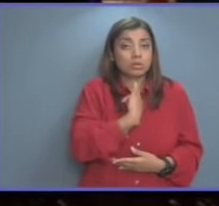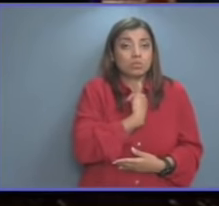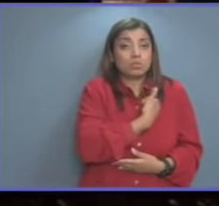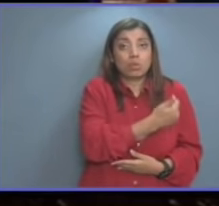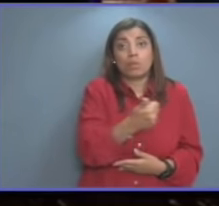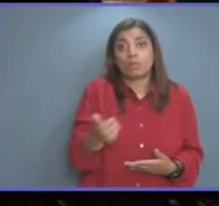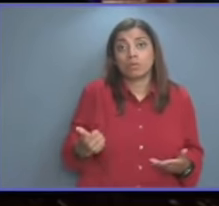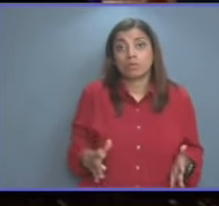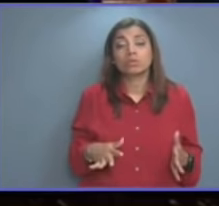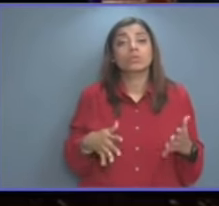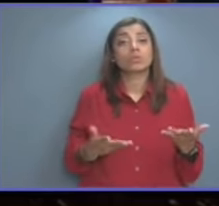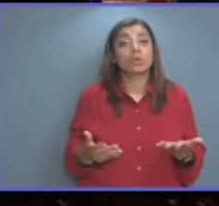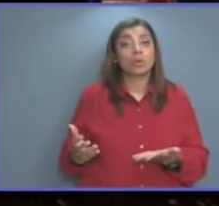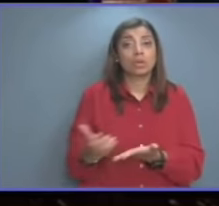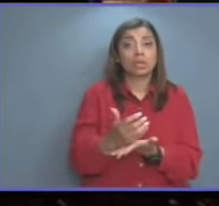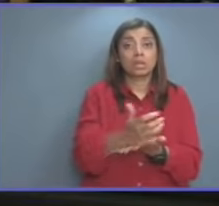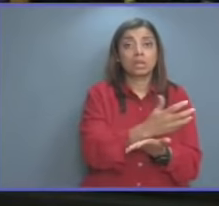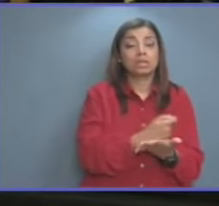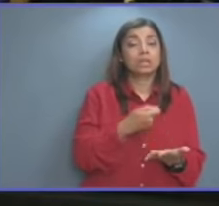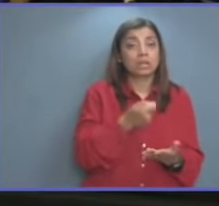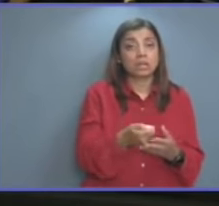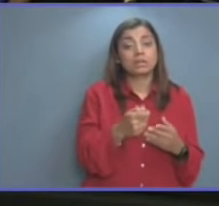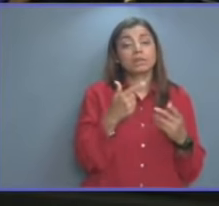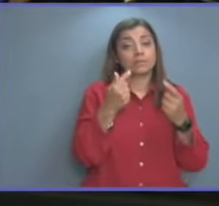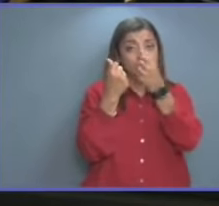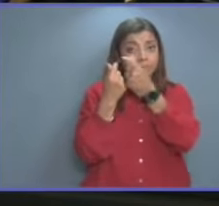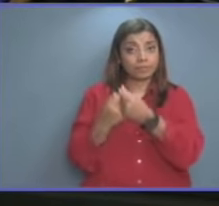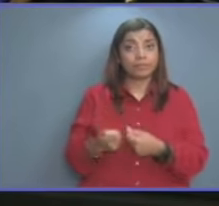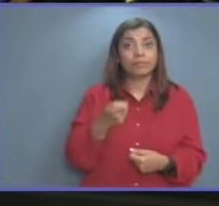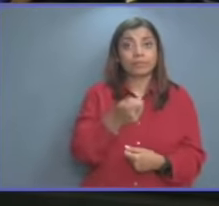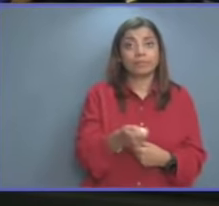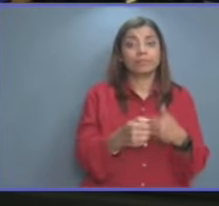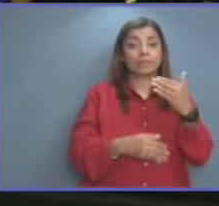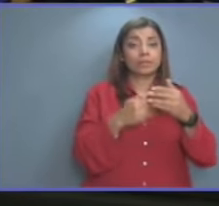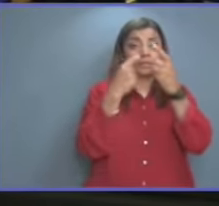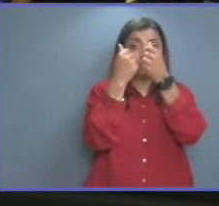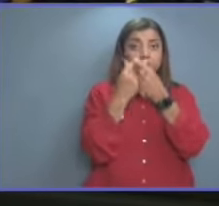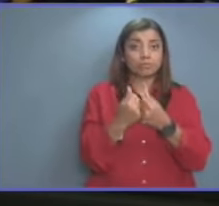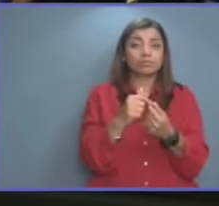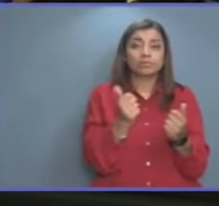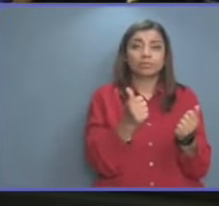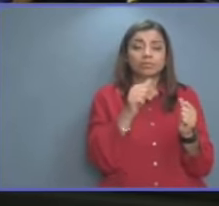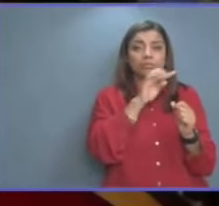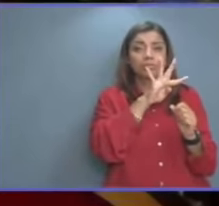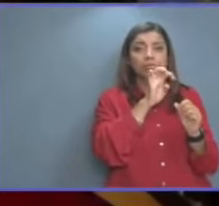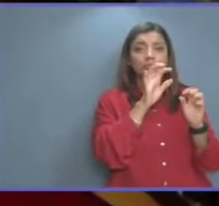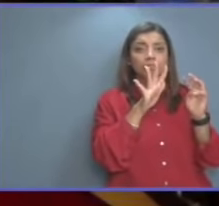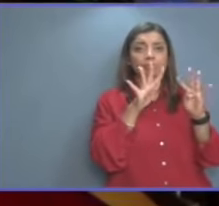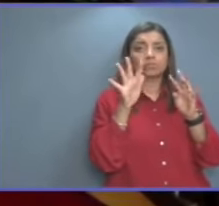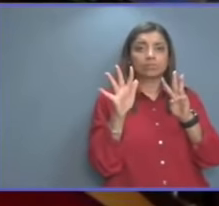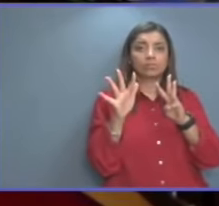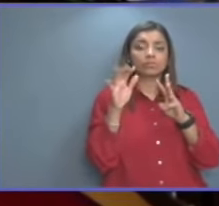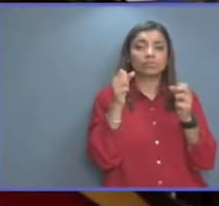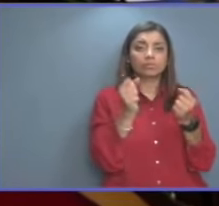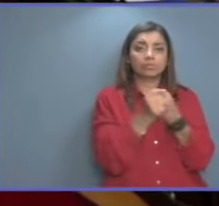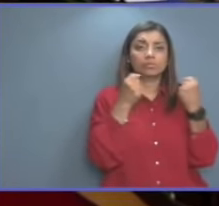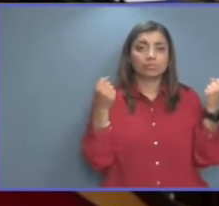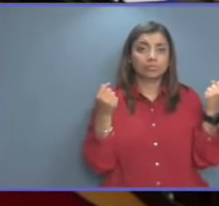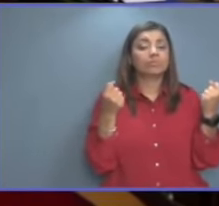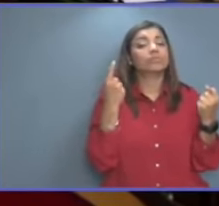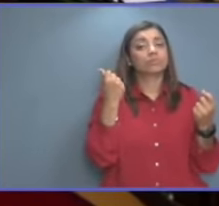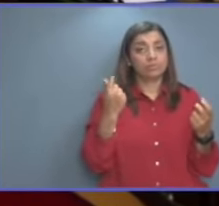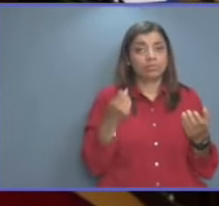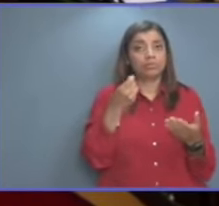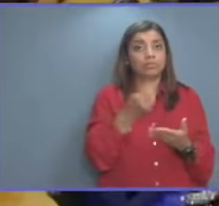con recaudaciones propias el financiamiento de la brecha presupuestaria asciende a 498 millones siendo